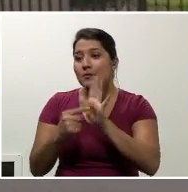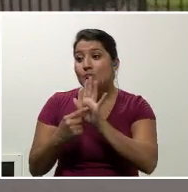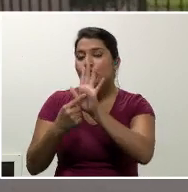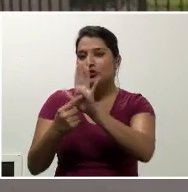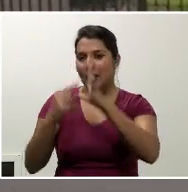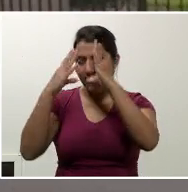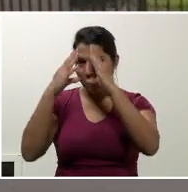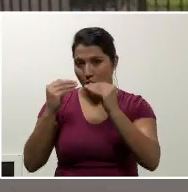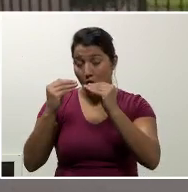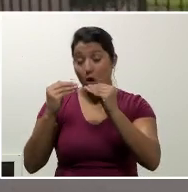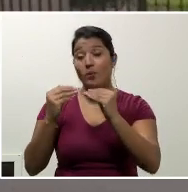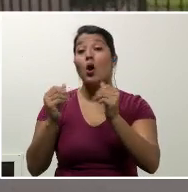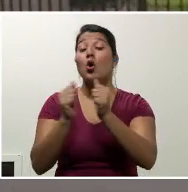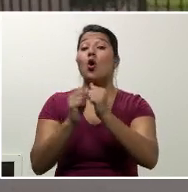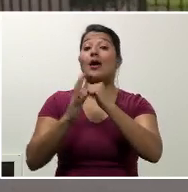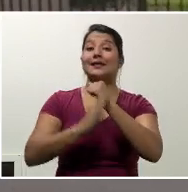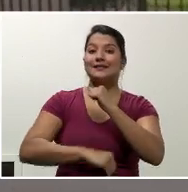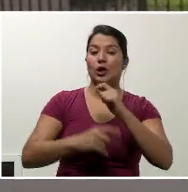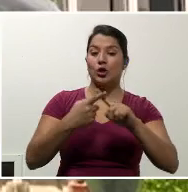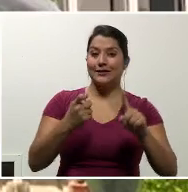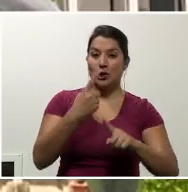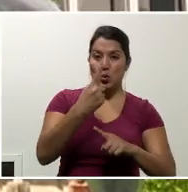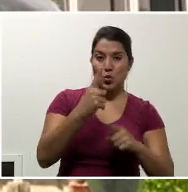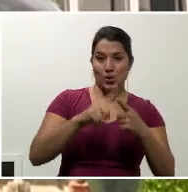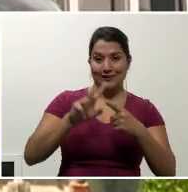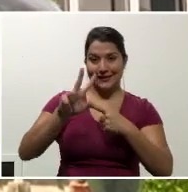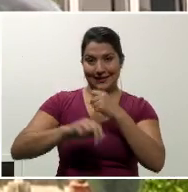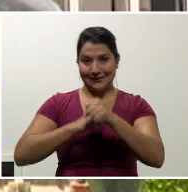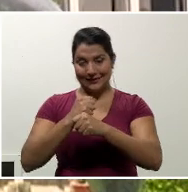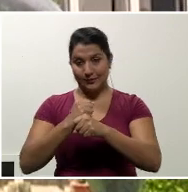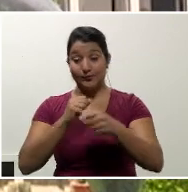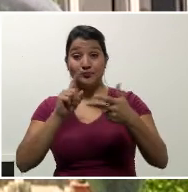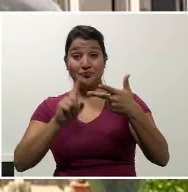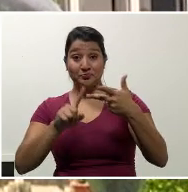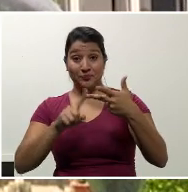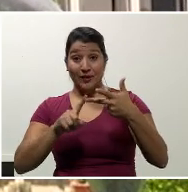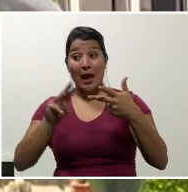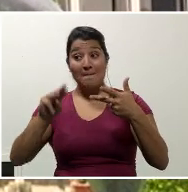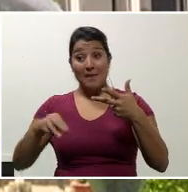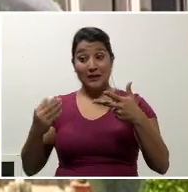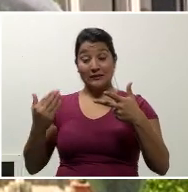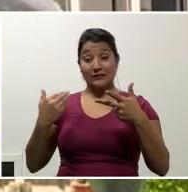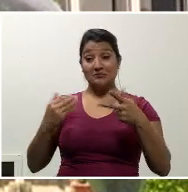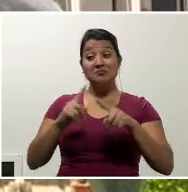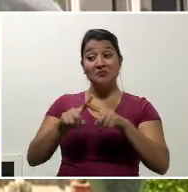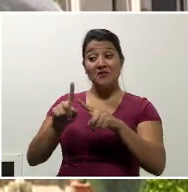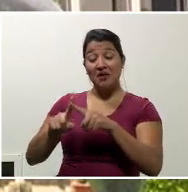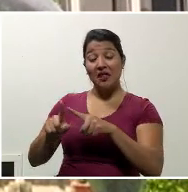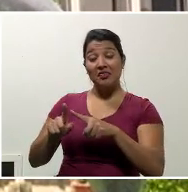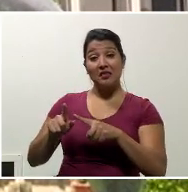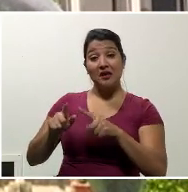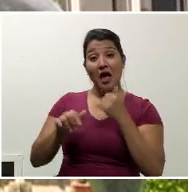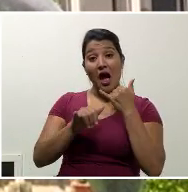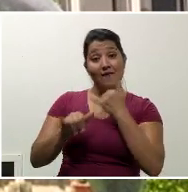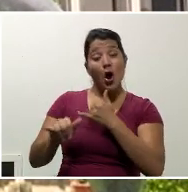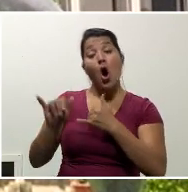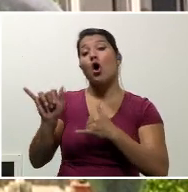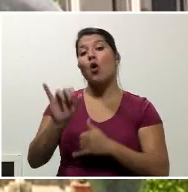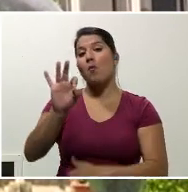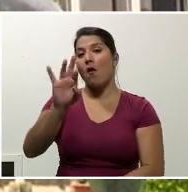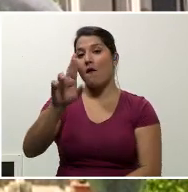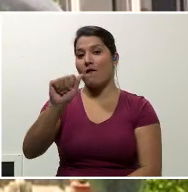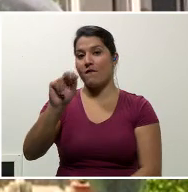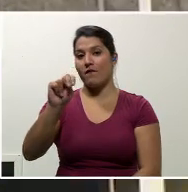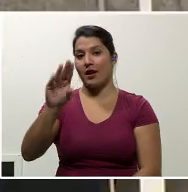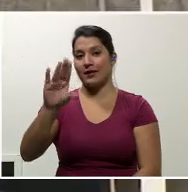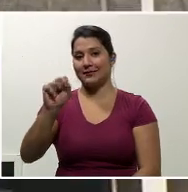Penal con penas de 1 a 3 años. Por último, el martes, varios abogados, entre ellos el exfiscal general Francisco Dalanés,